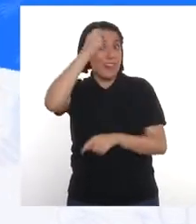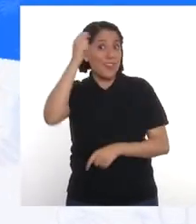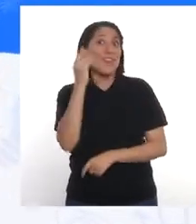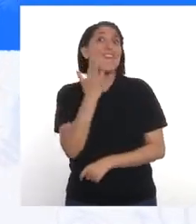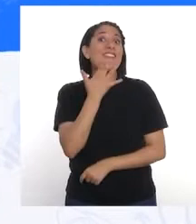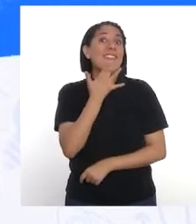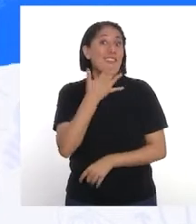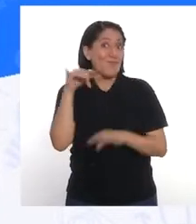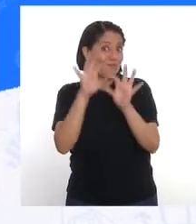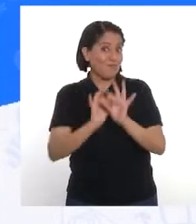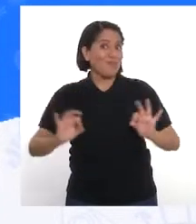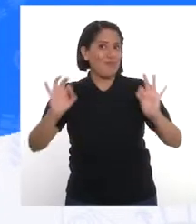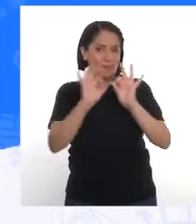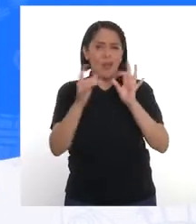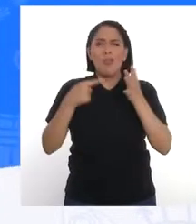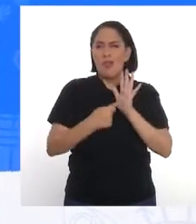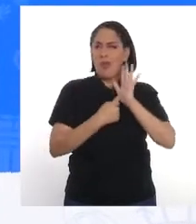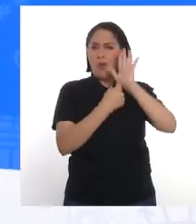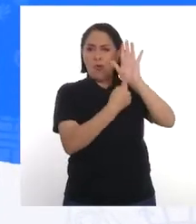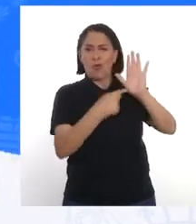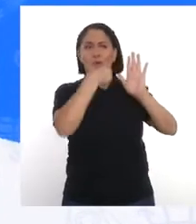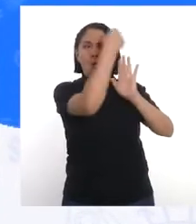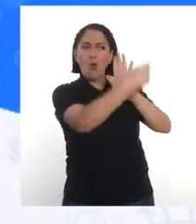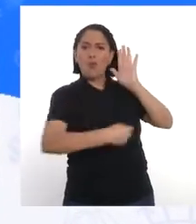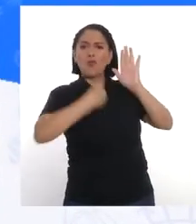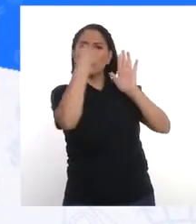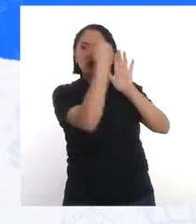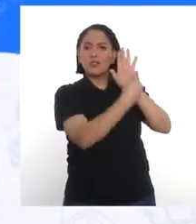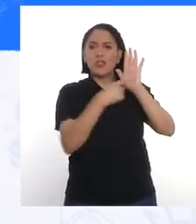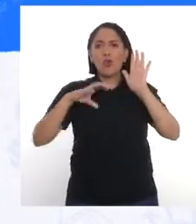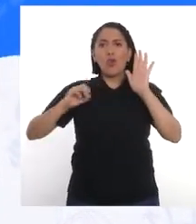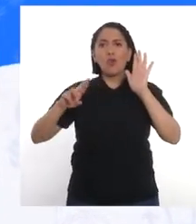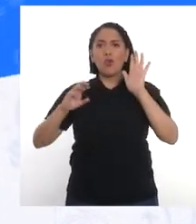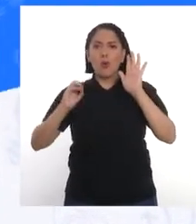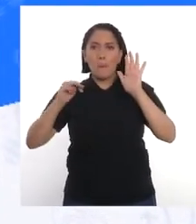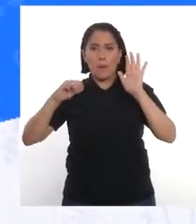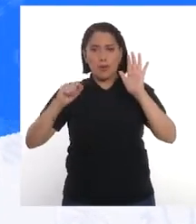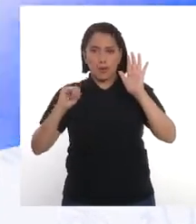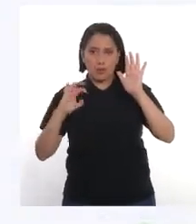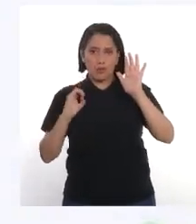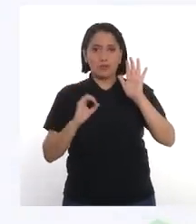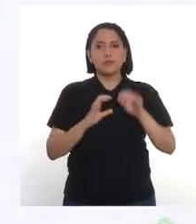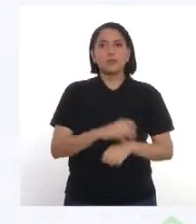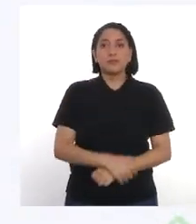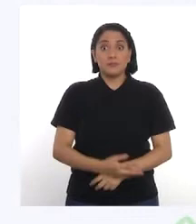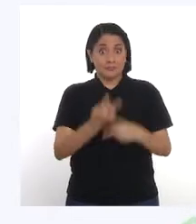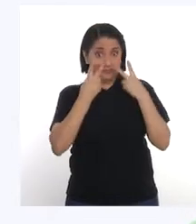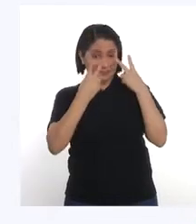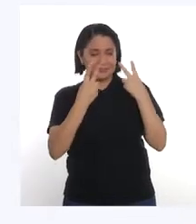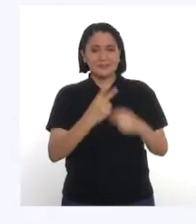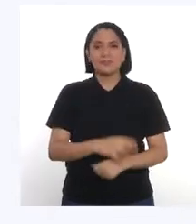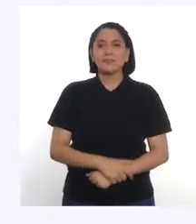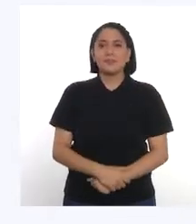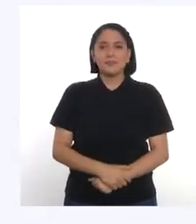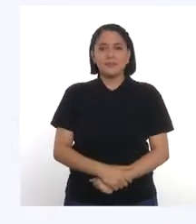del color. Para esto, les voy a enseñar un círculo cromático. Veámoslo con atención.